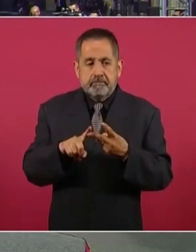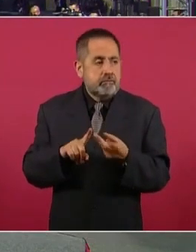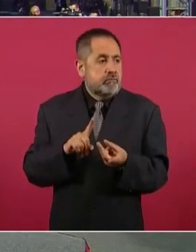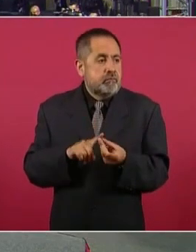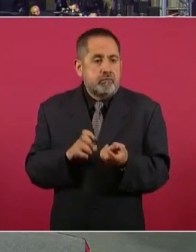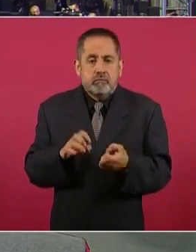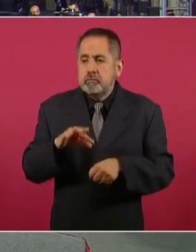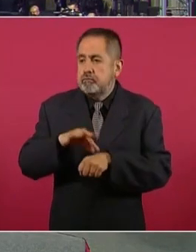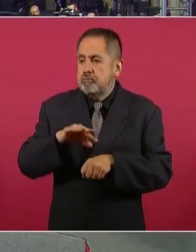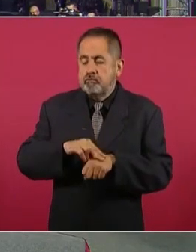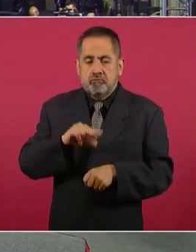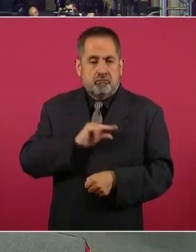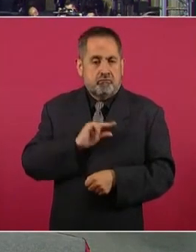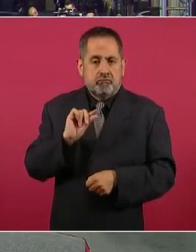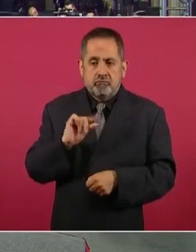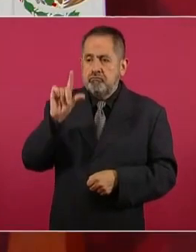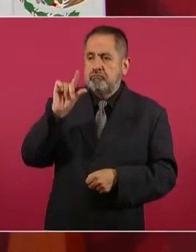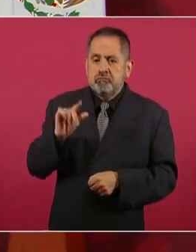y especialistas.